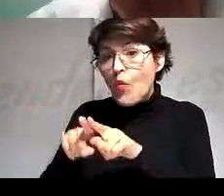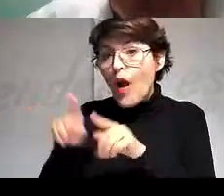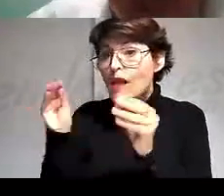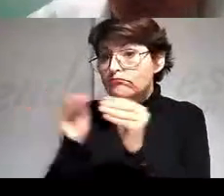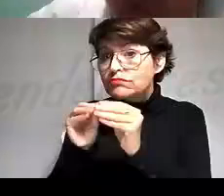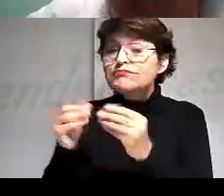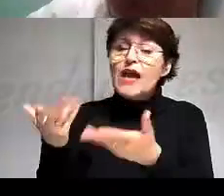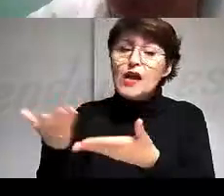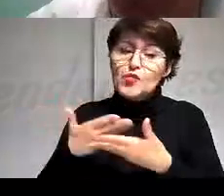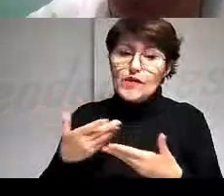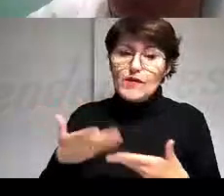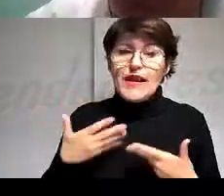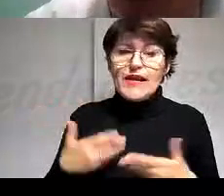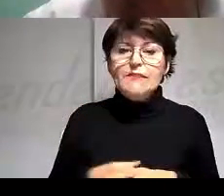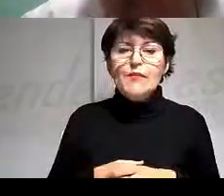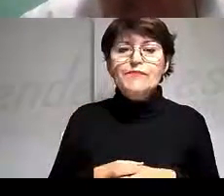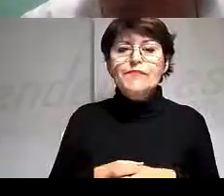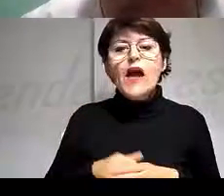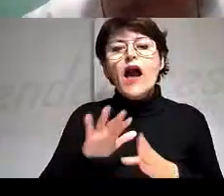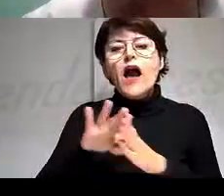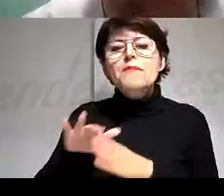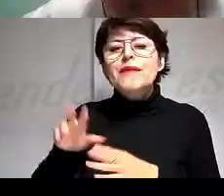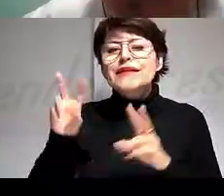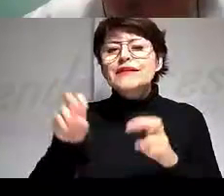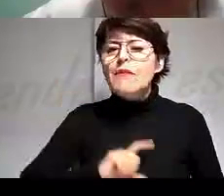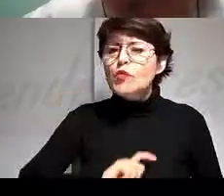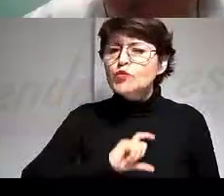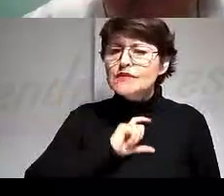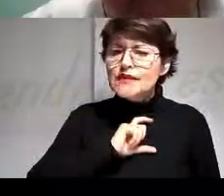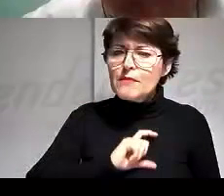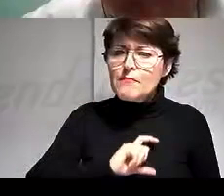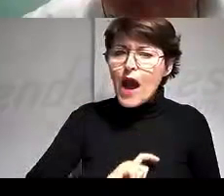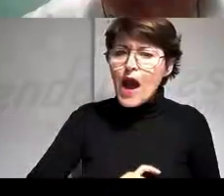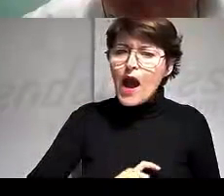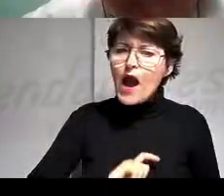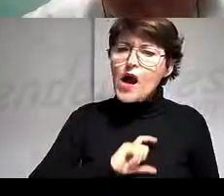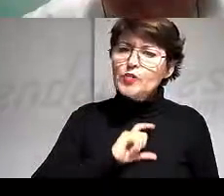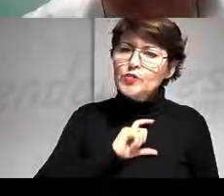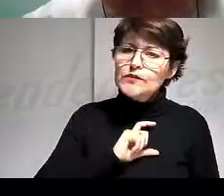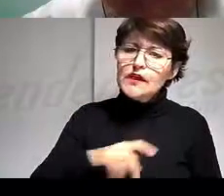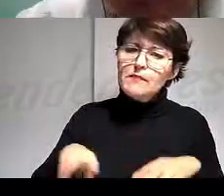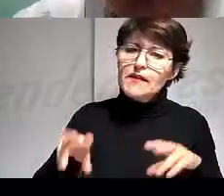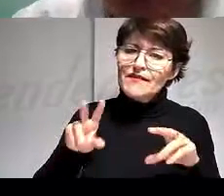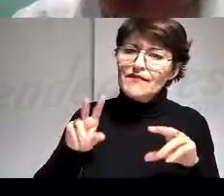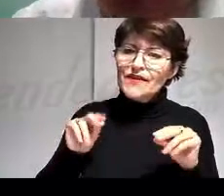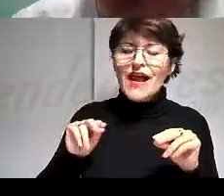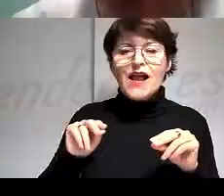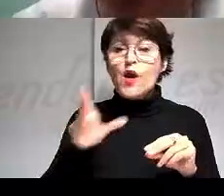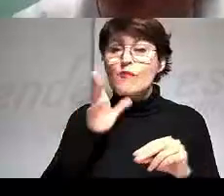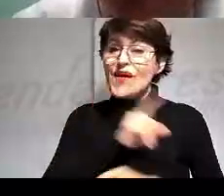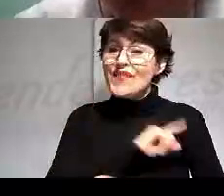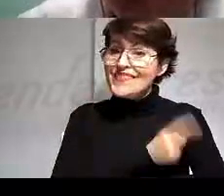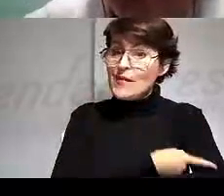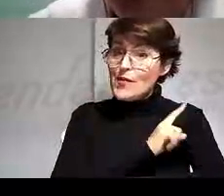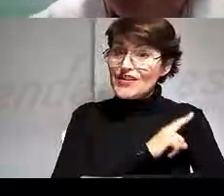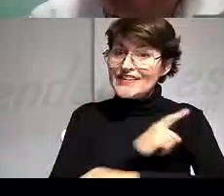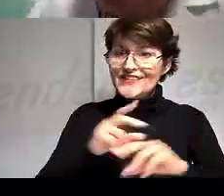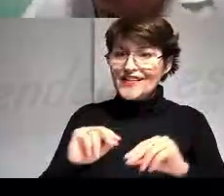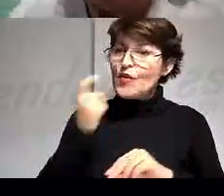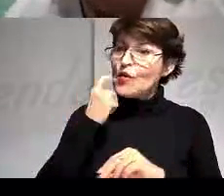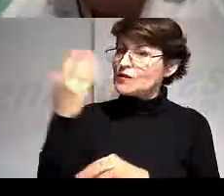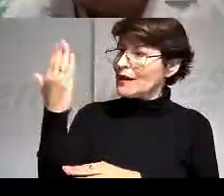también. Autoimagen, bueno, cuando uno acaba de hacer ejercicio físico parece que tienes ganas de acercarte al espejo y te ves mejor, ¿no?